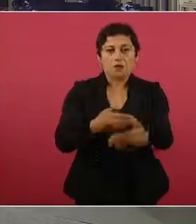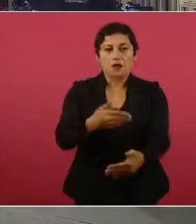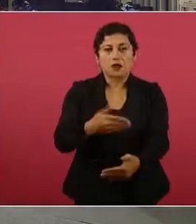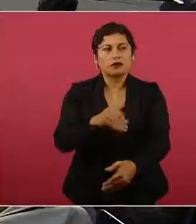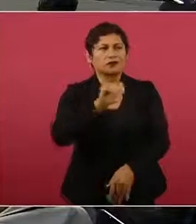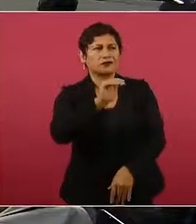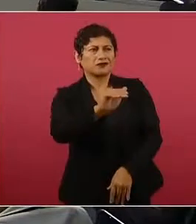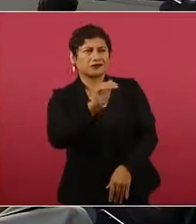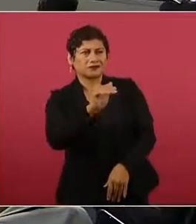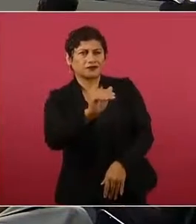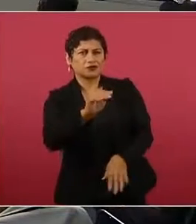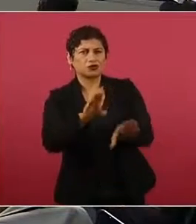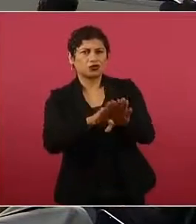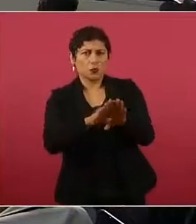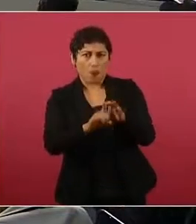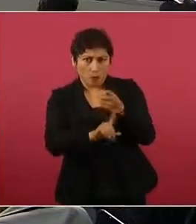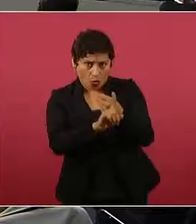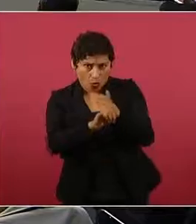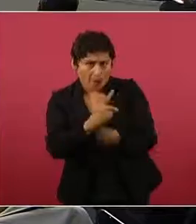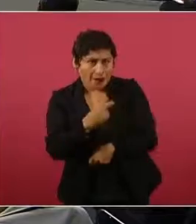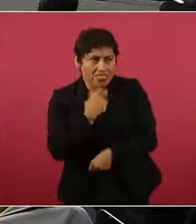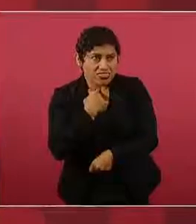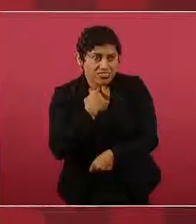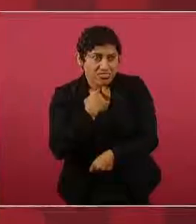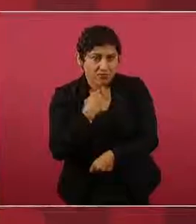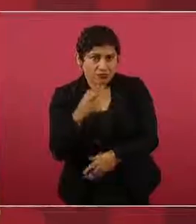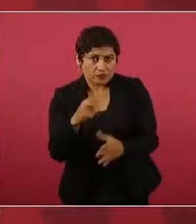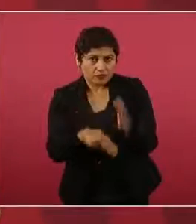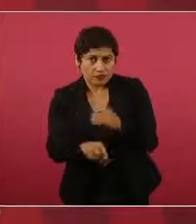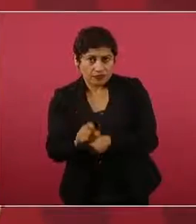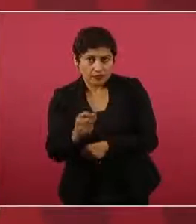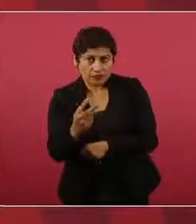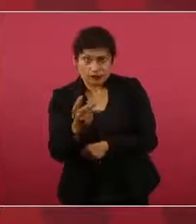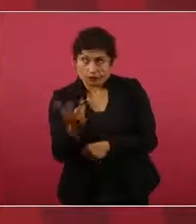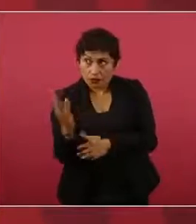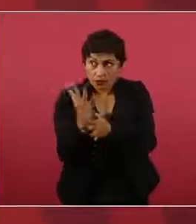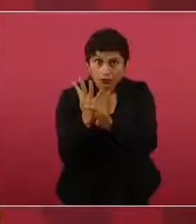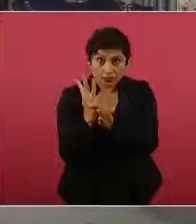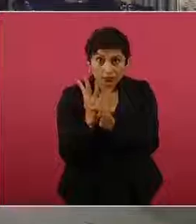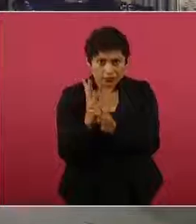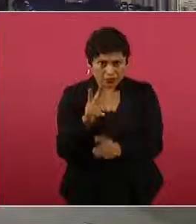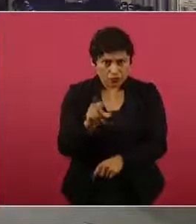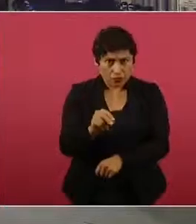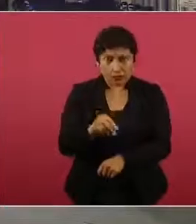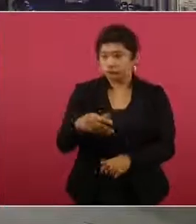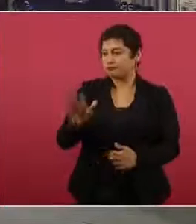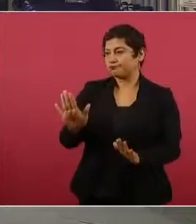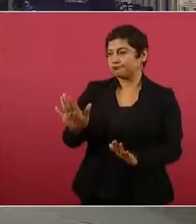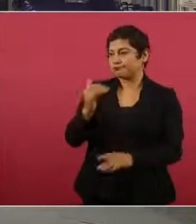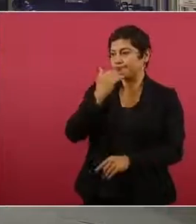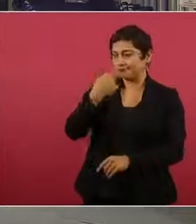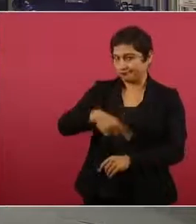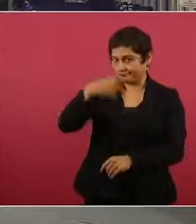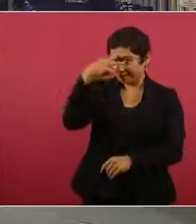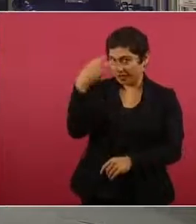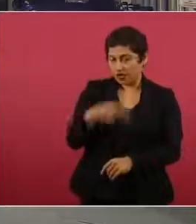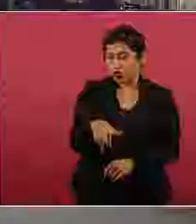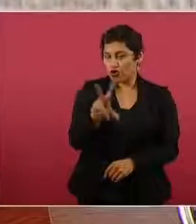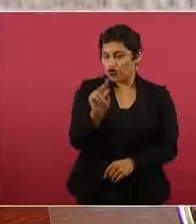pronostica. Pues en México no. Es lo que dice Nosotros no vamos a